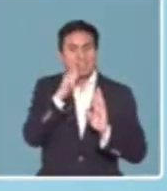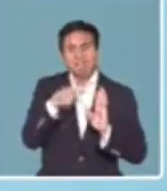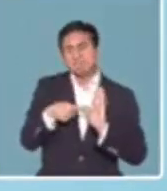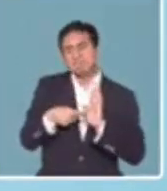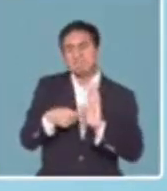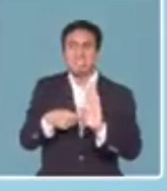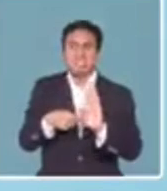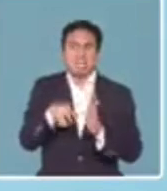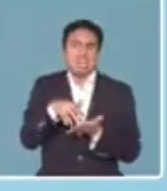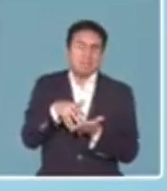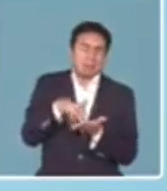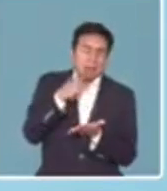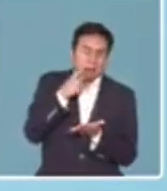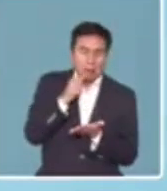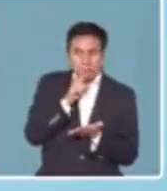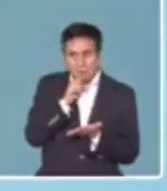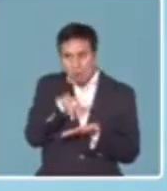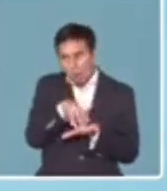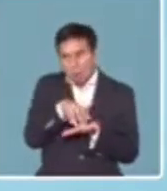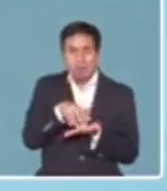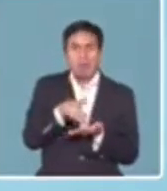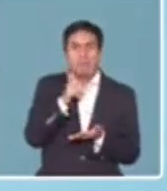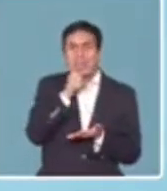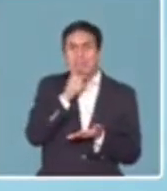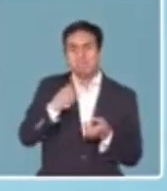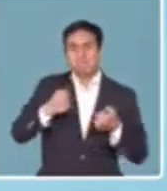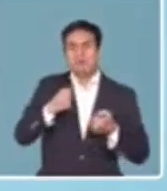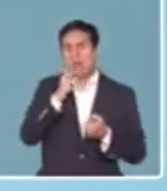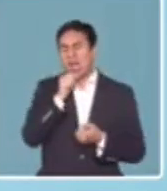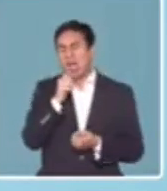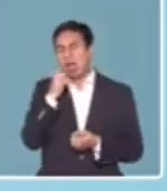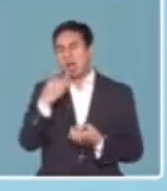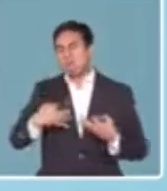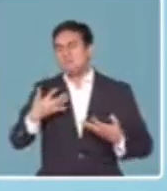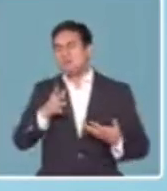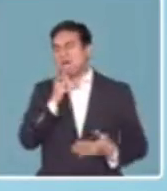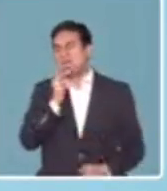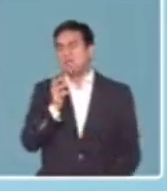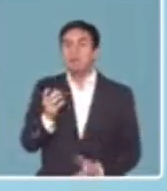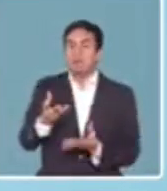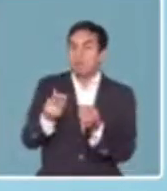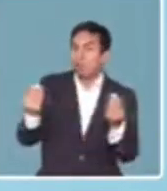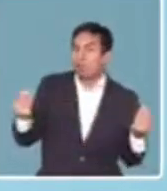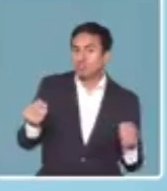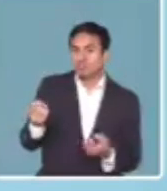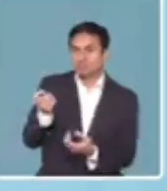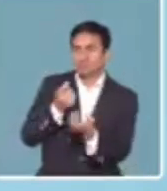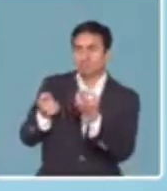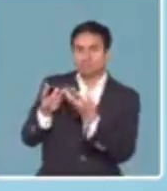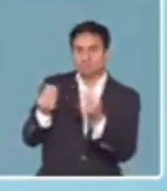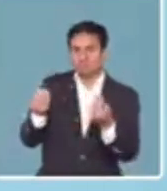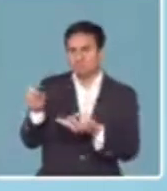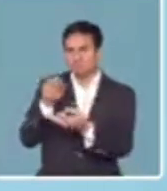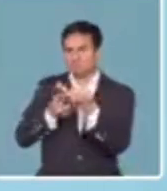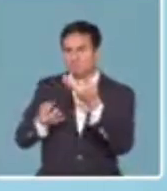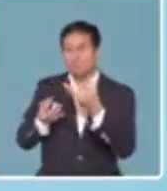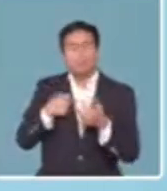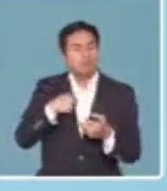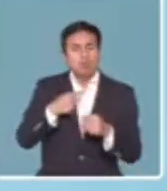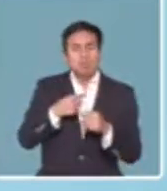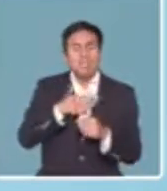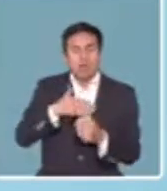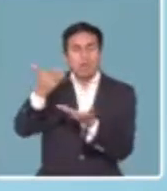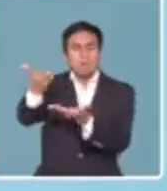de debilidad o de cuestionamiento a la virilidad que muchas veces en ciertas partes se plantea de esa manera. Yo quiero